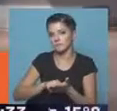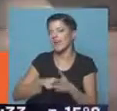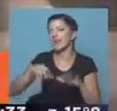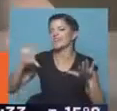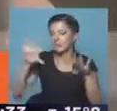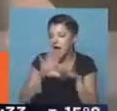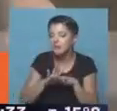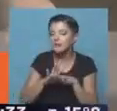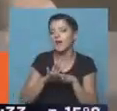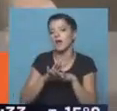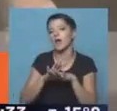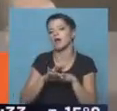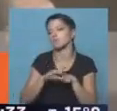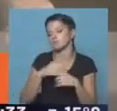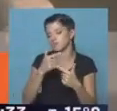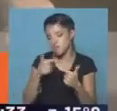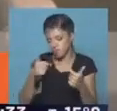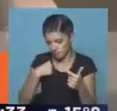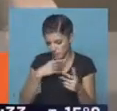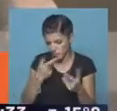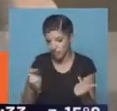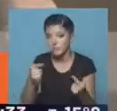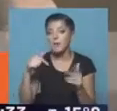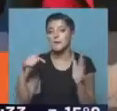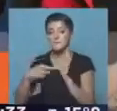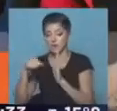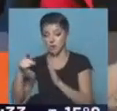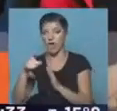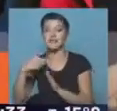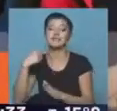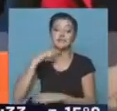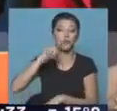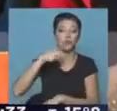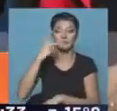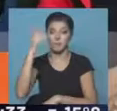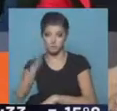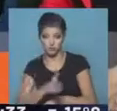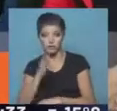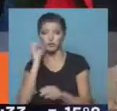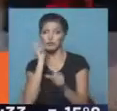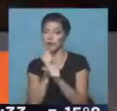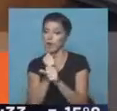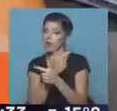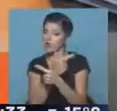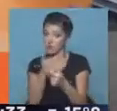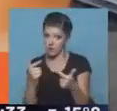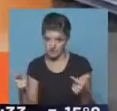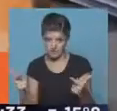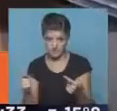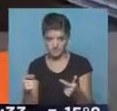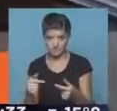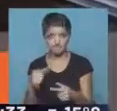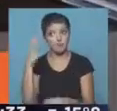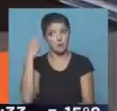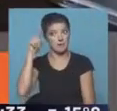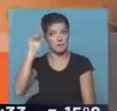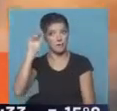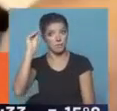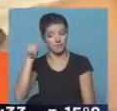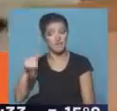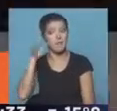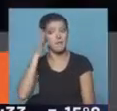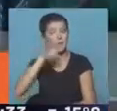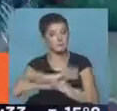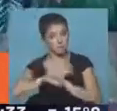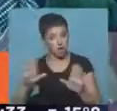correcta o digamos justa, pero el desempleo está en el 13,3%. 13,3% para Brasil, esto es mucho. Sí, desde